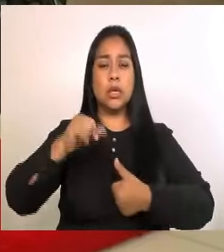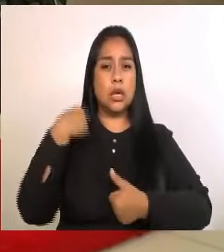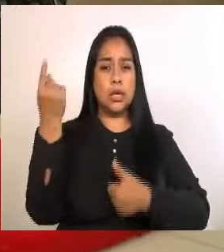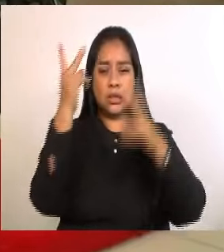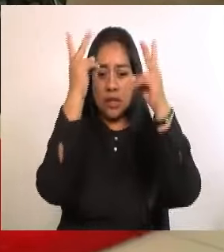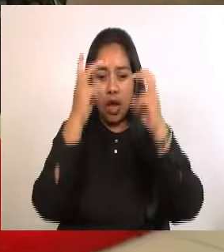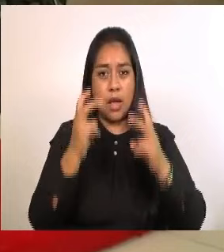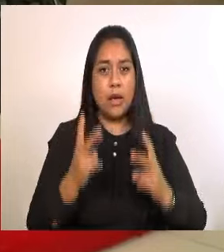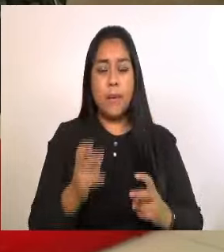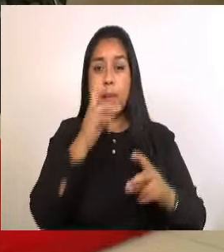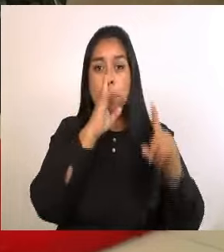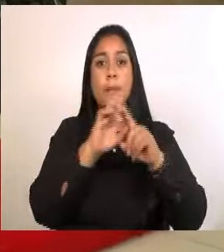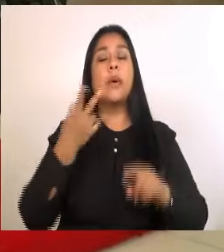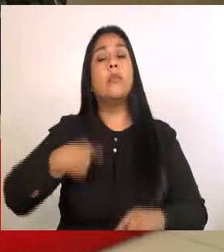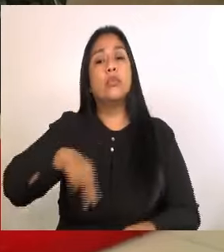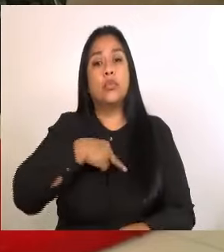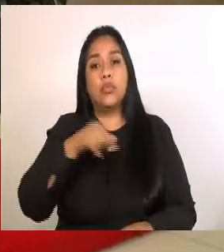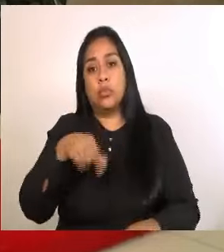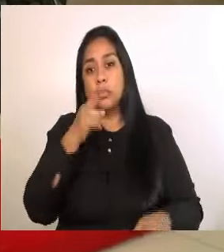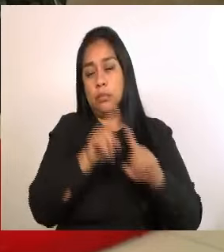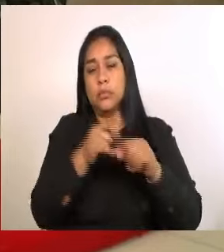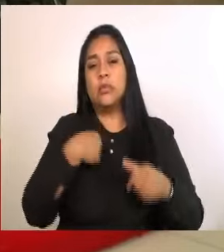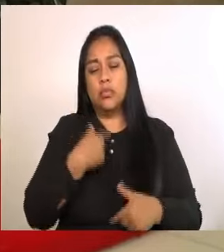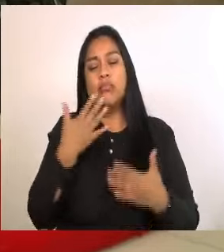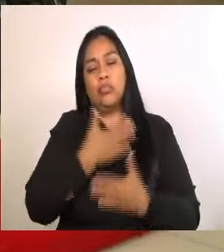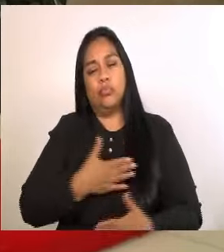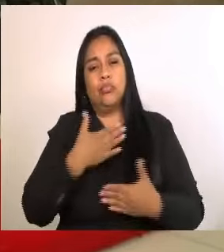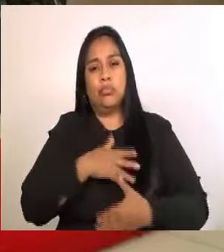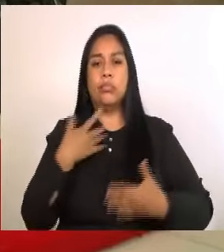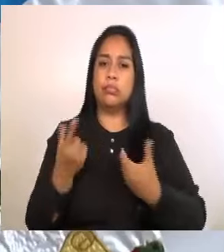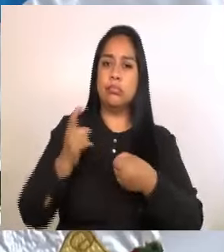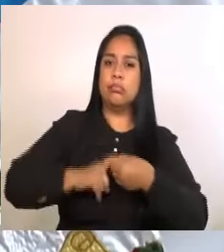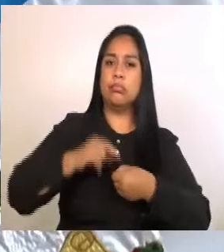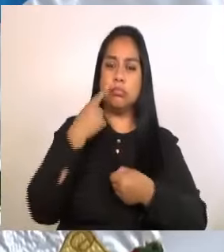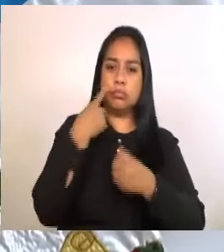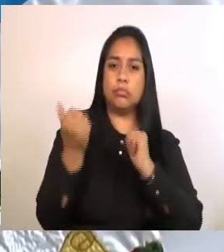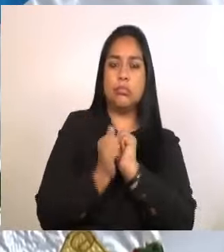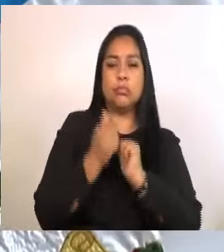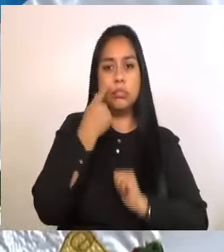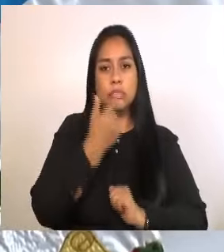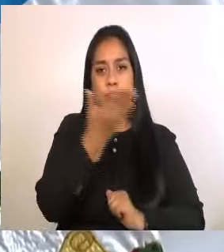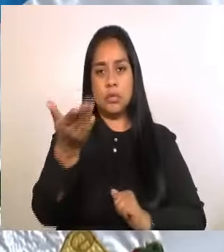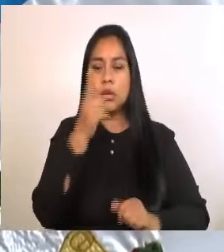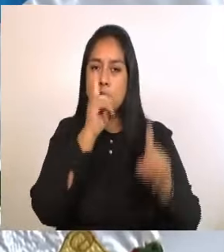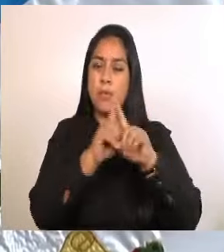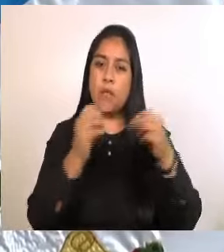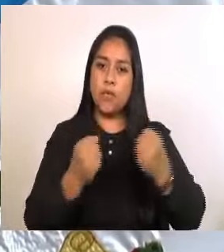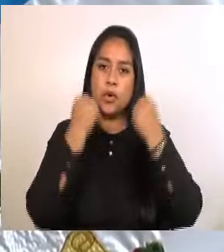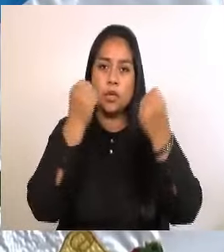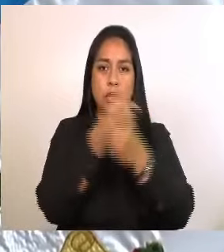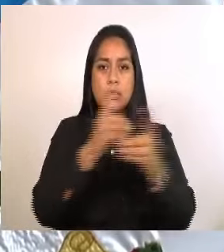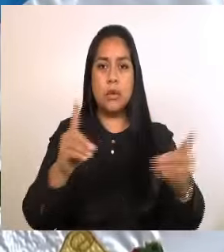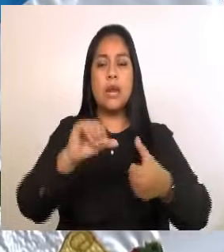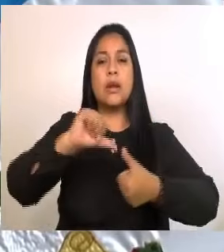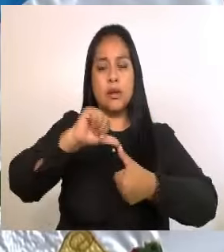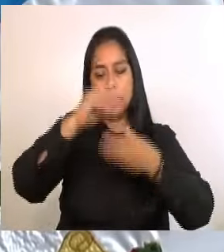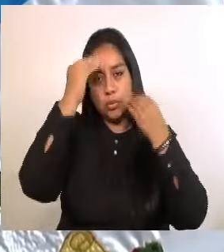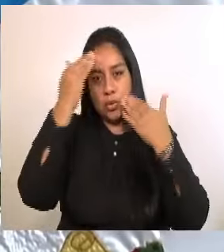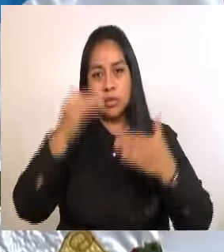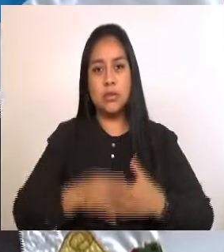temas y nosotros estamos muy gratos de ser socios con ustedes en fortalecer la democracia en la región. Muchas